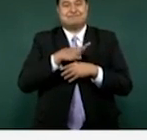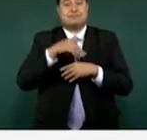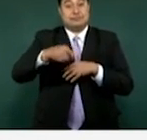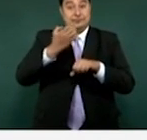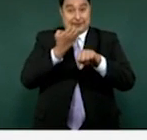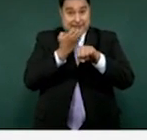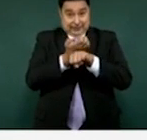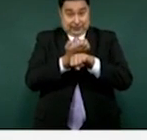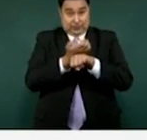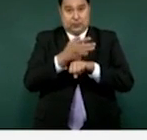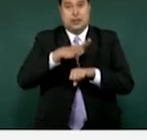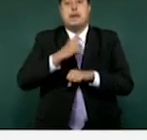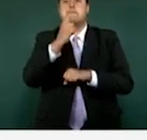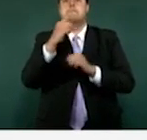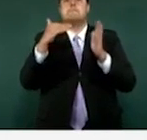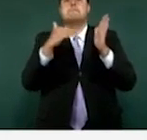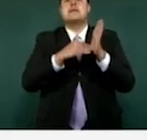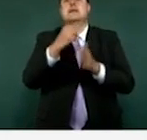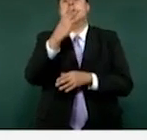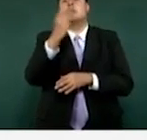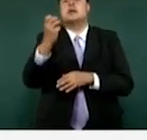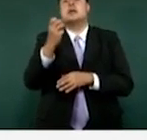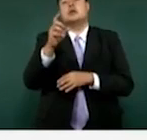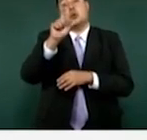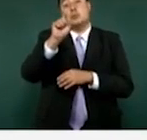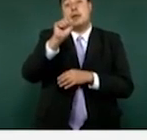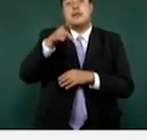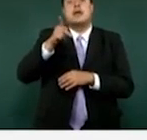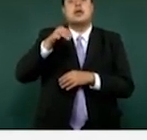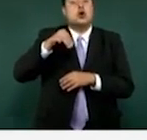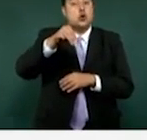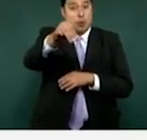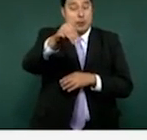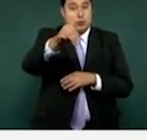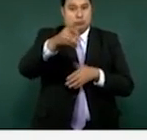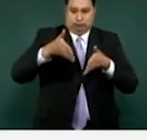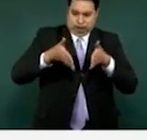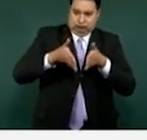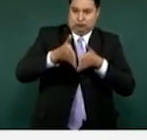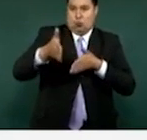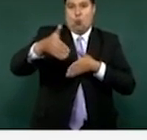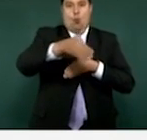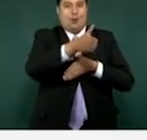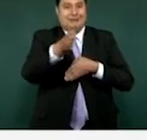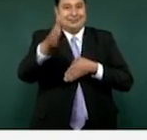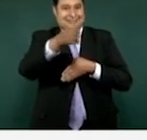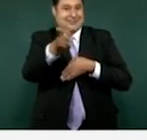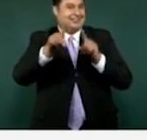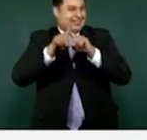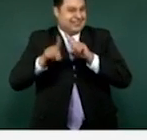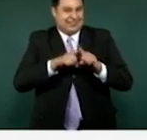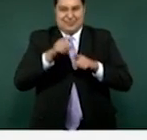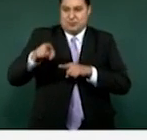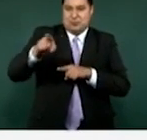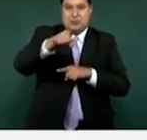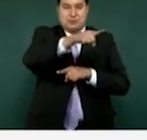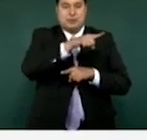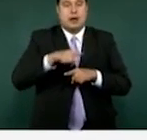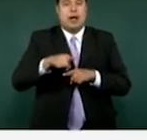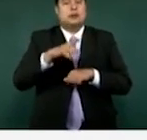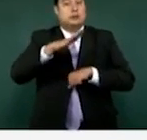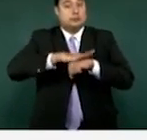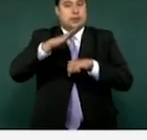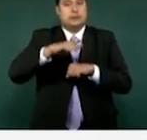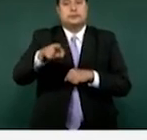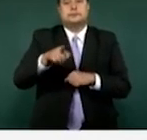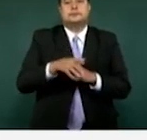estado hay 1.320 kilómetros de carreteras federales. Aquí se concentra la mayoría